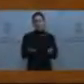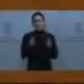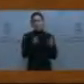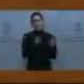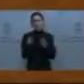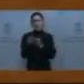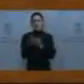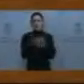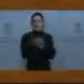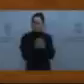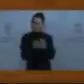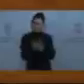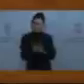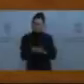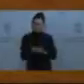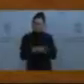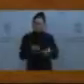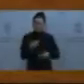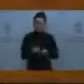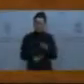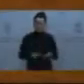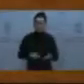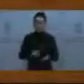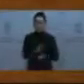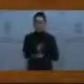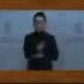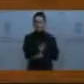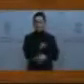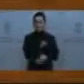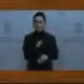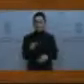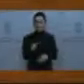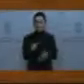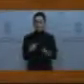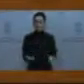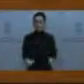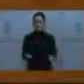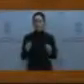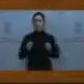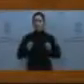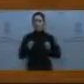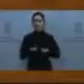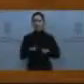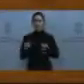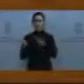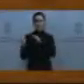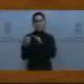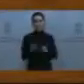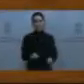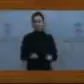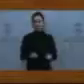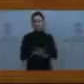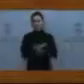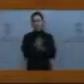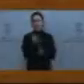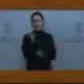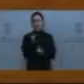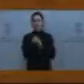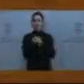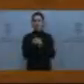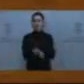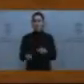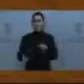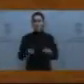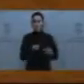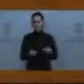tener que tratar en ese proceso de financiación autonómica. De hecho, la iniciativa solamente en principio persigue un proceso de